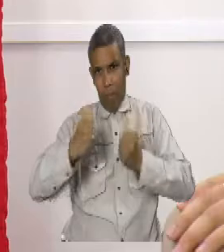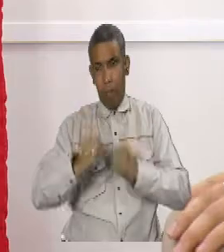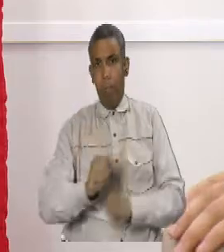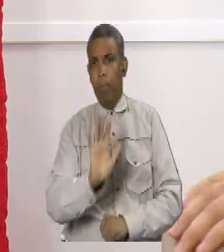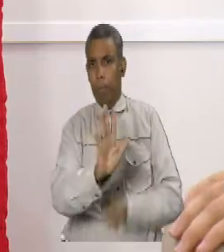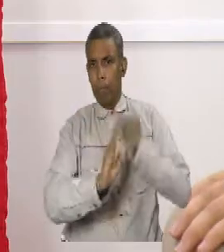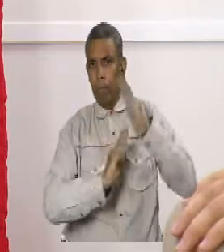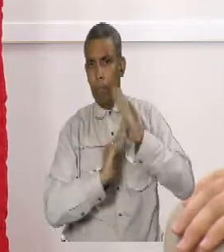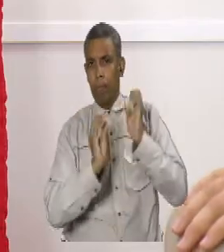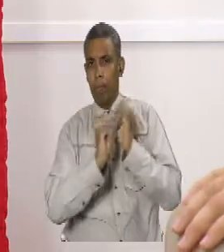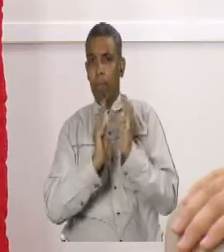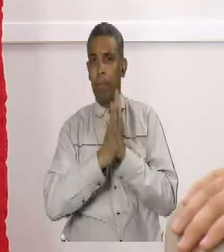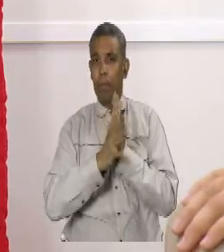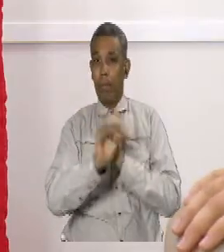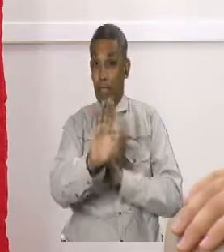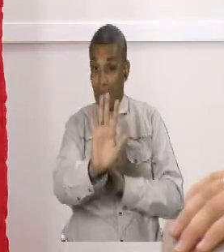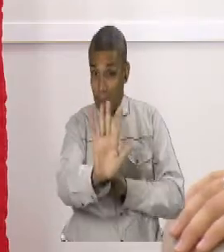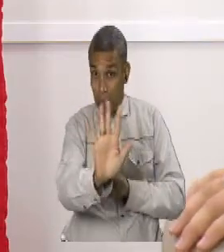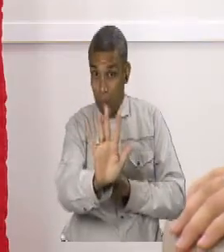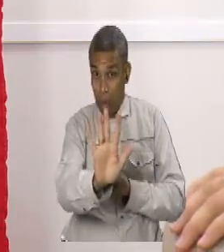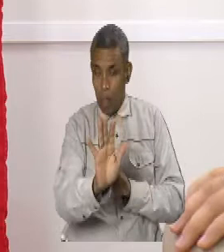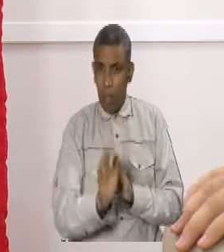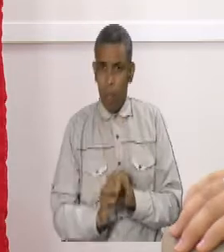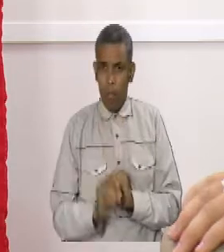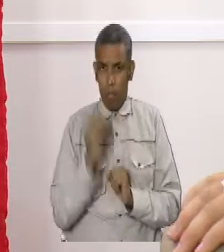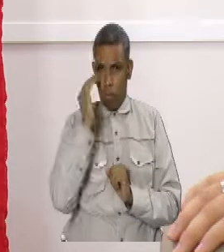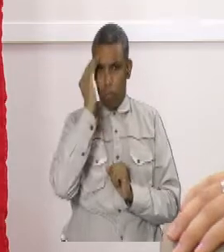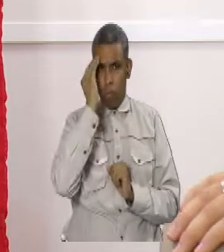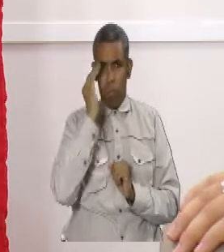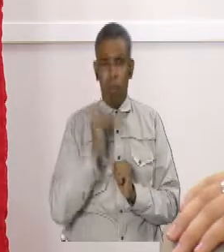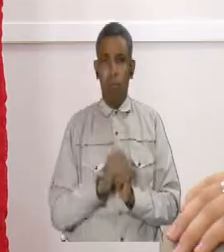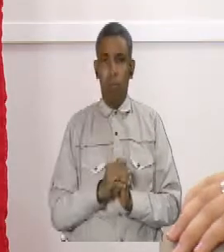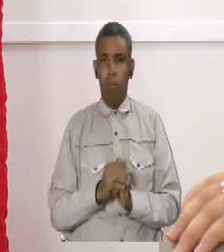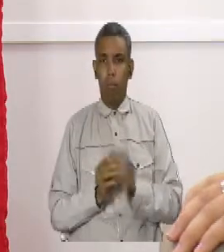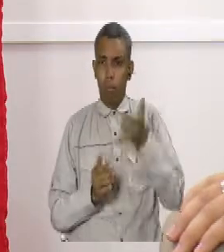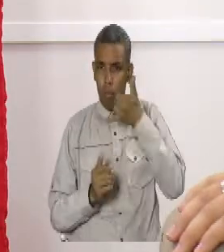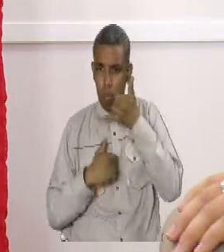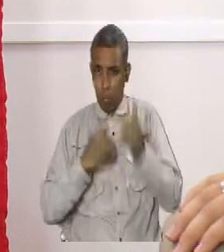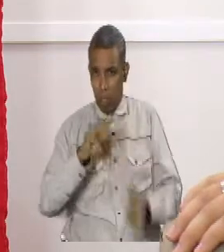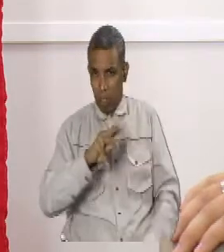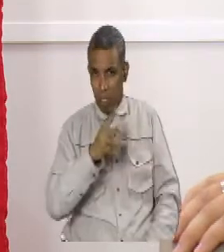ya regresamos. Ustedes, amables televidentes, recuerden, pueden contactarse al